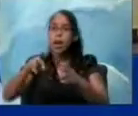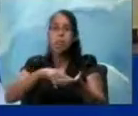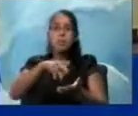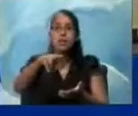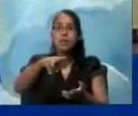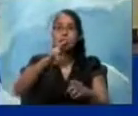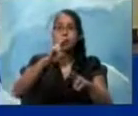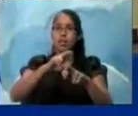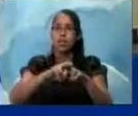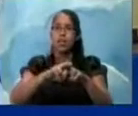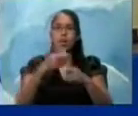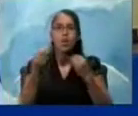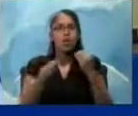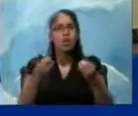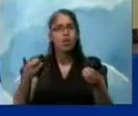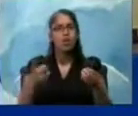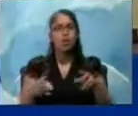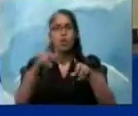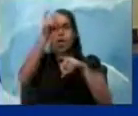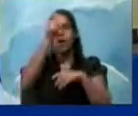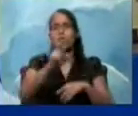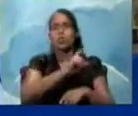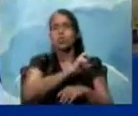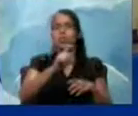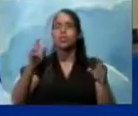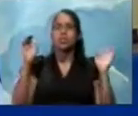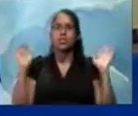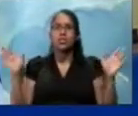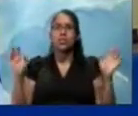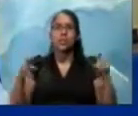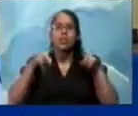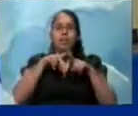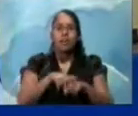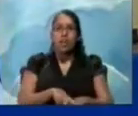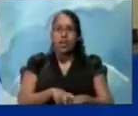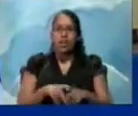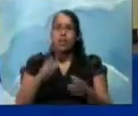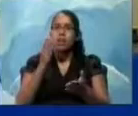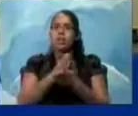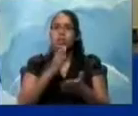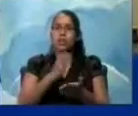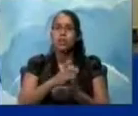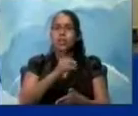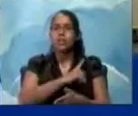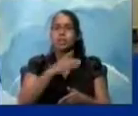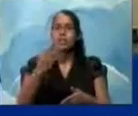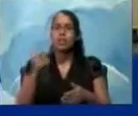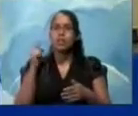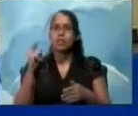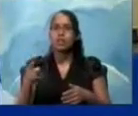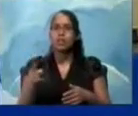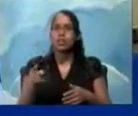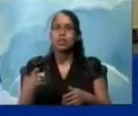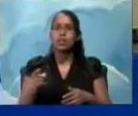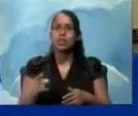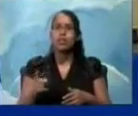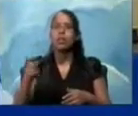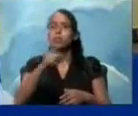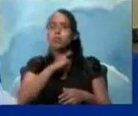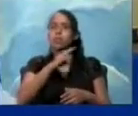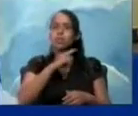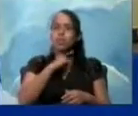Pero ¿cómo lo van a condenar y acusar de que él